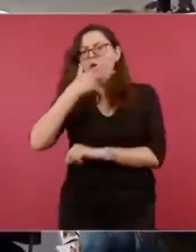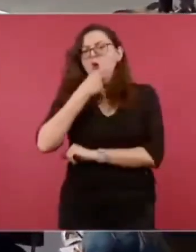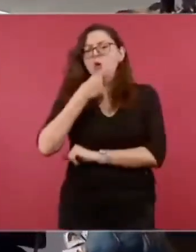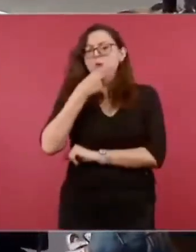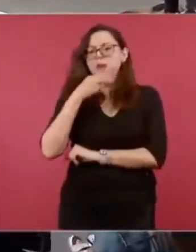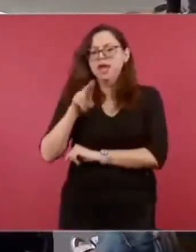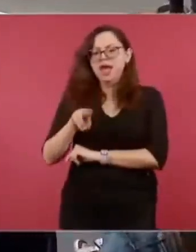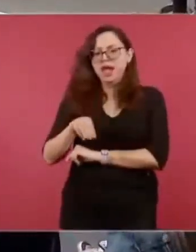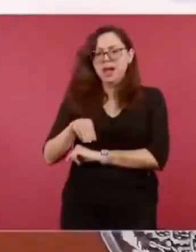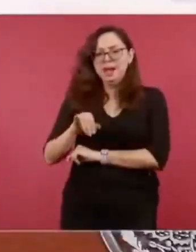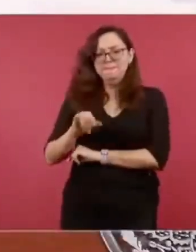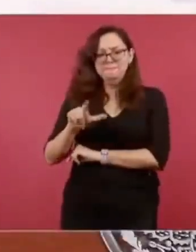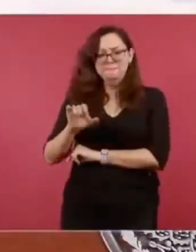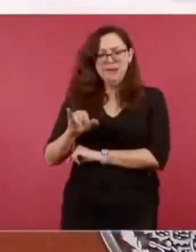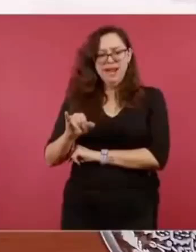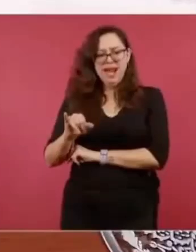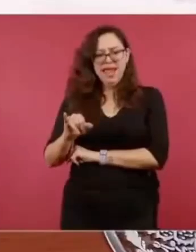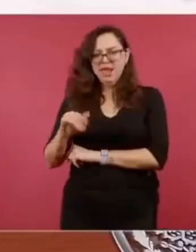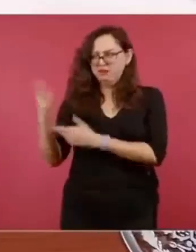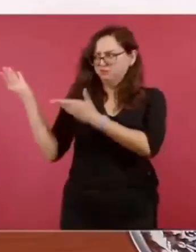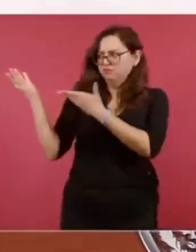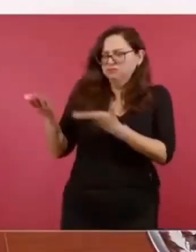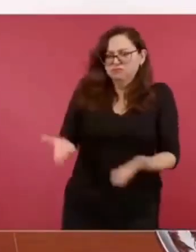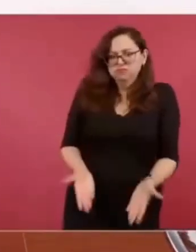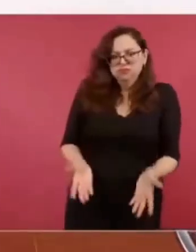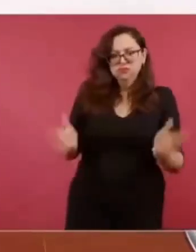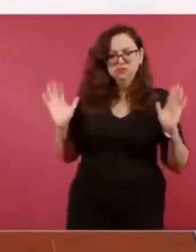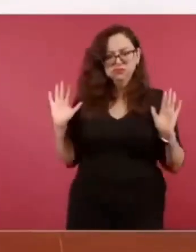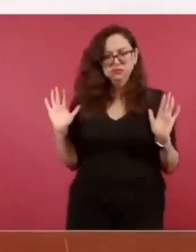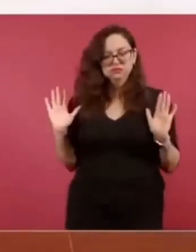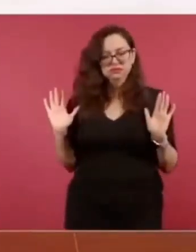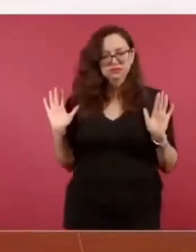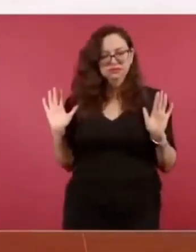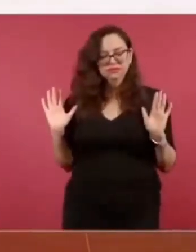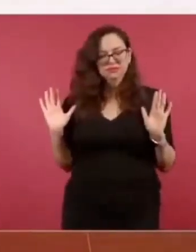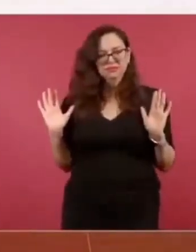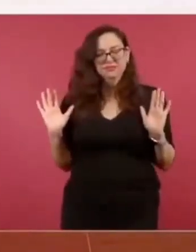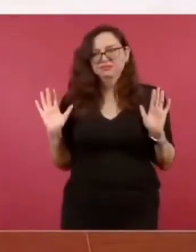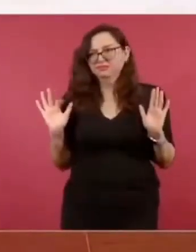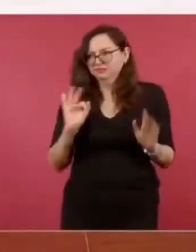Pero no, Antes, sí. sí, y vinieron